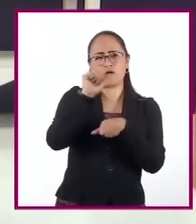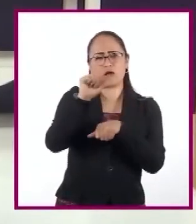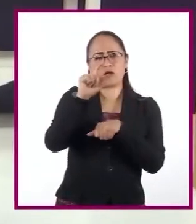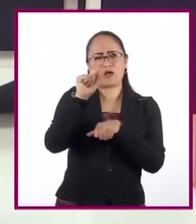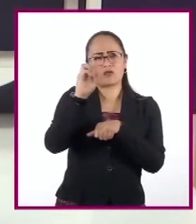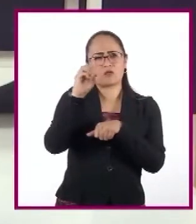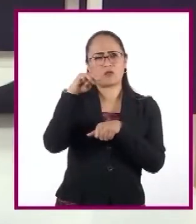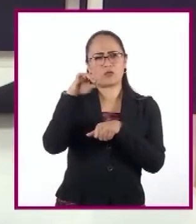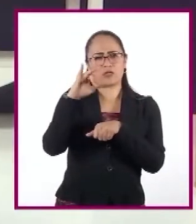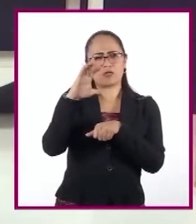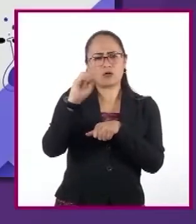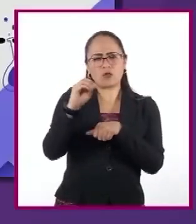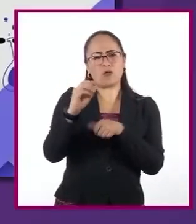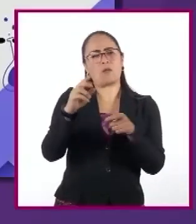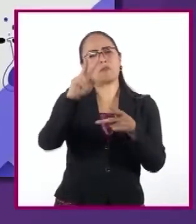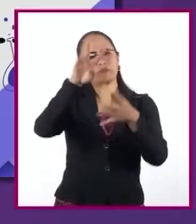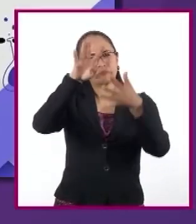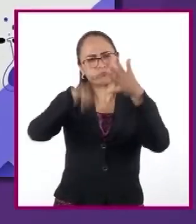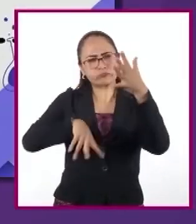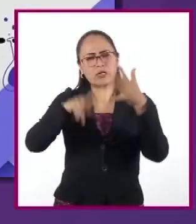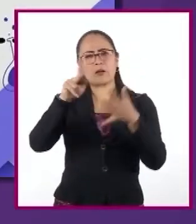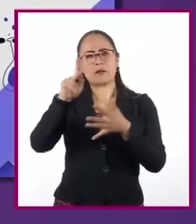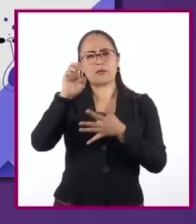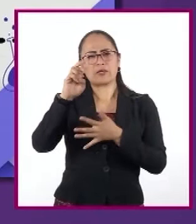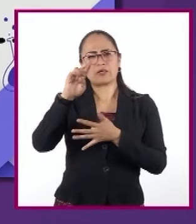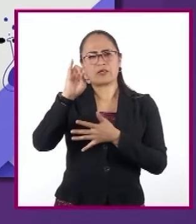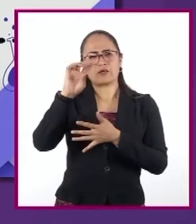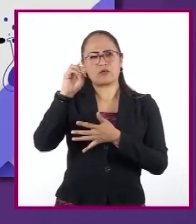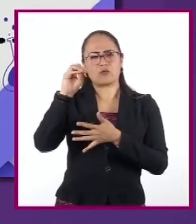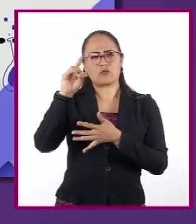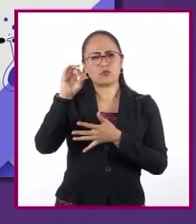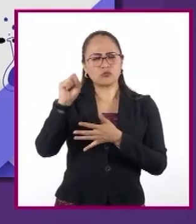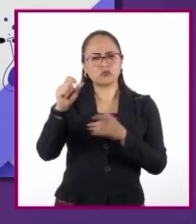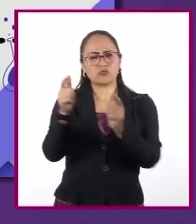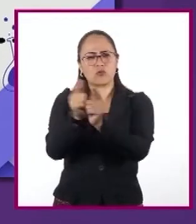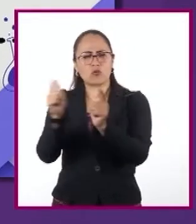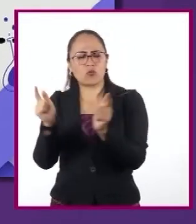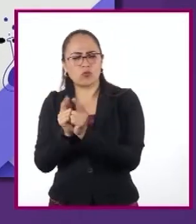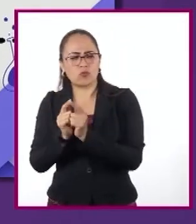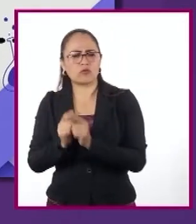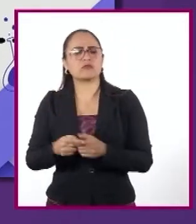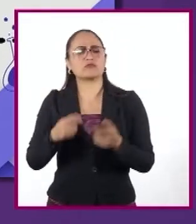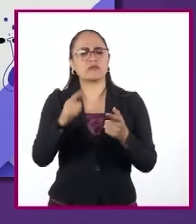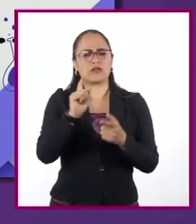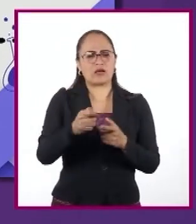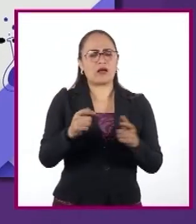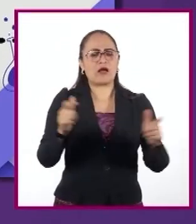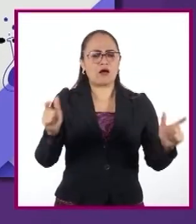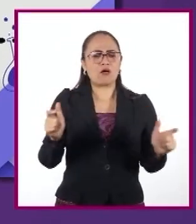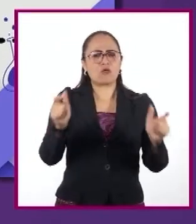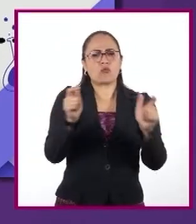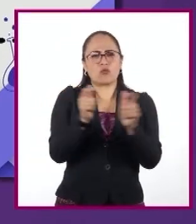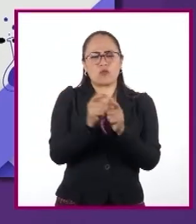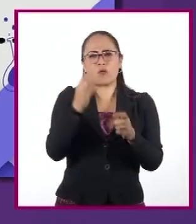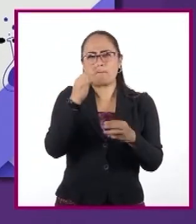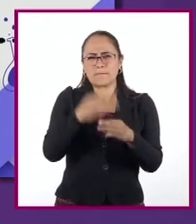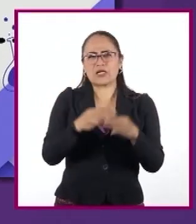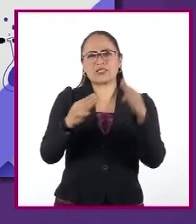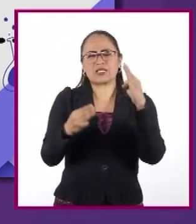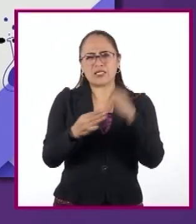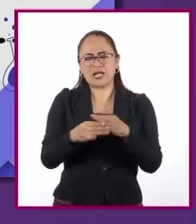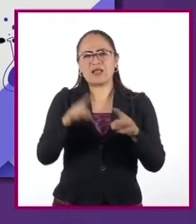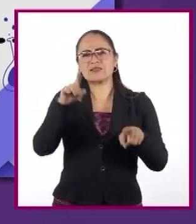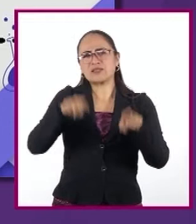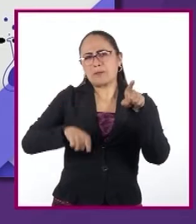periodos y grupos. ¿Qué se entiende por sistema de clasificación? Es el agrupamiento de los elementos de acuerdo con